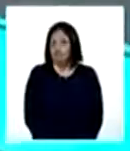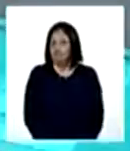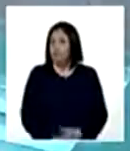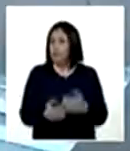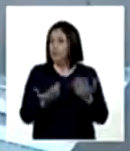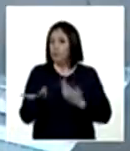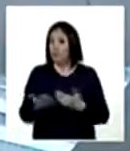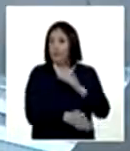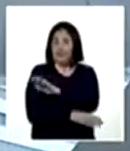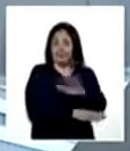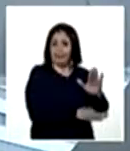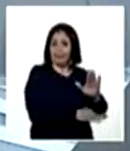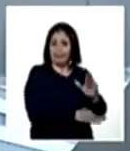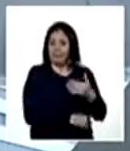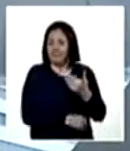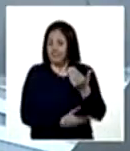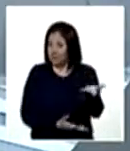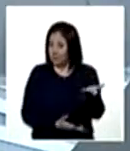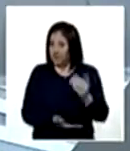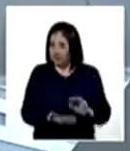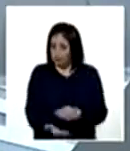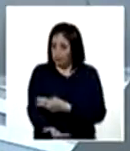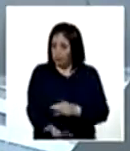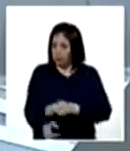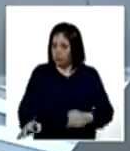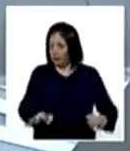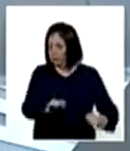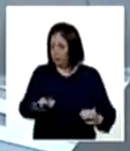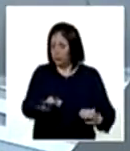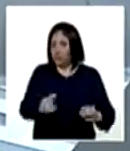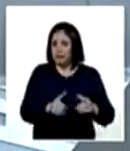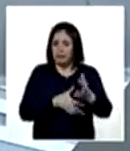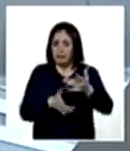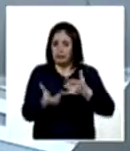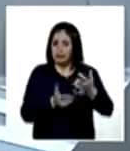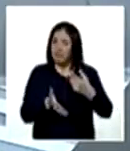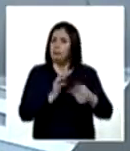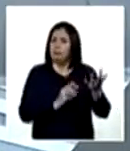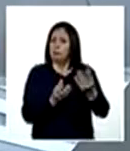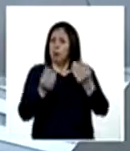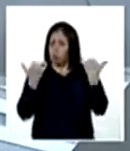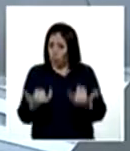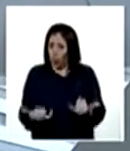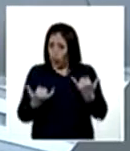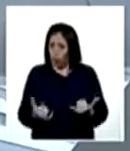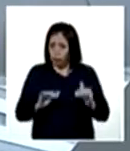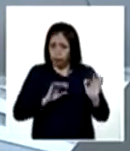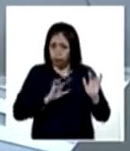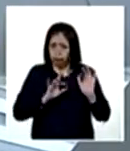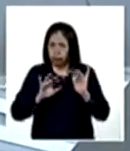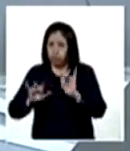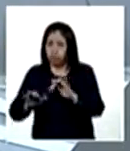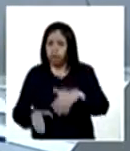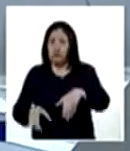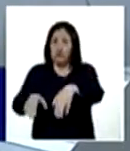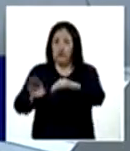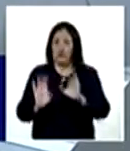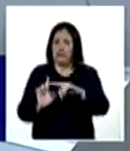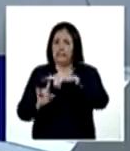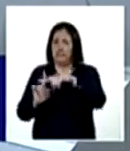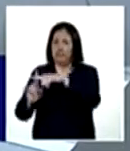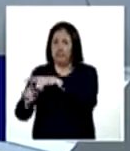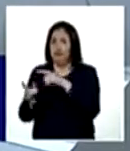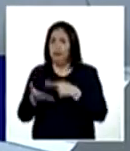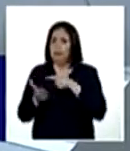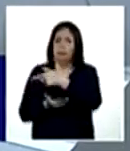Muy buenas tardes. Con esta música del violín, del arpa, empezamos porque hoy día muchísimas personas están acercando a los cementerios para así de alguna forma estar